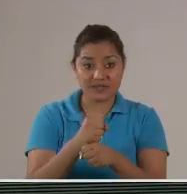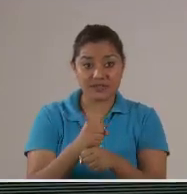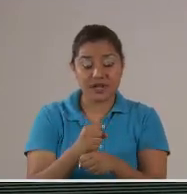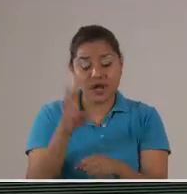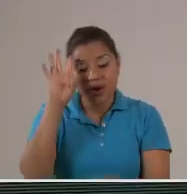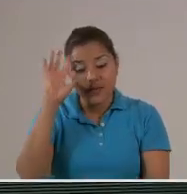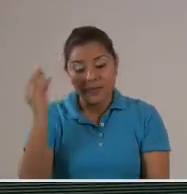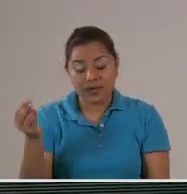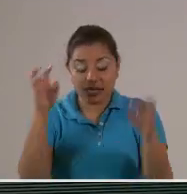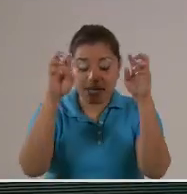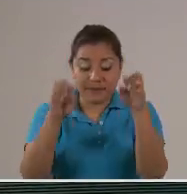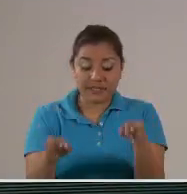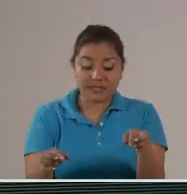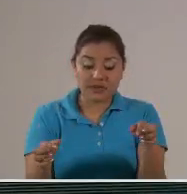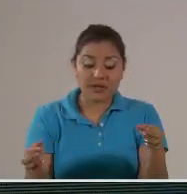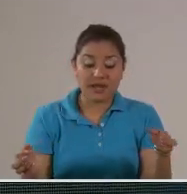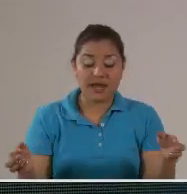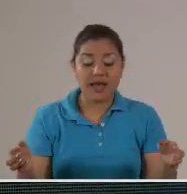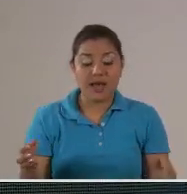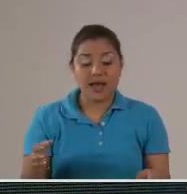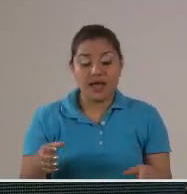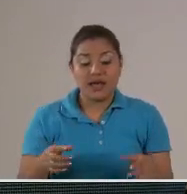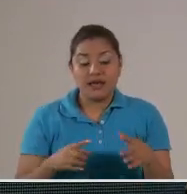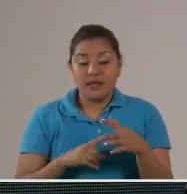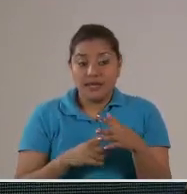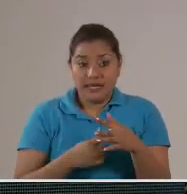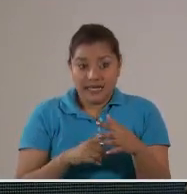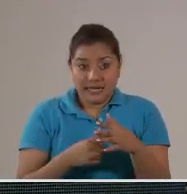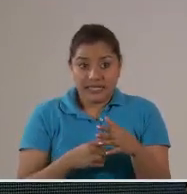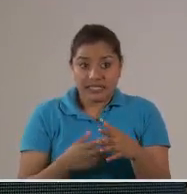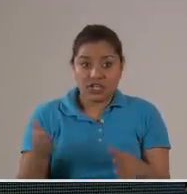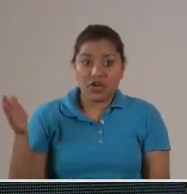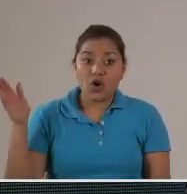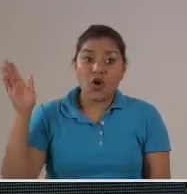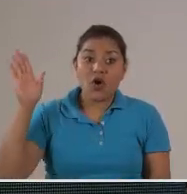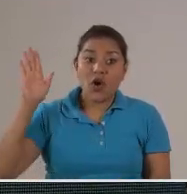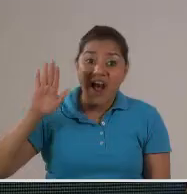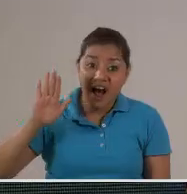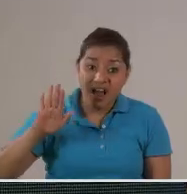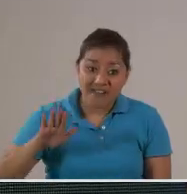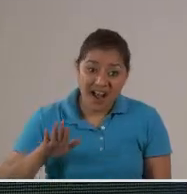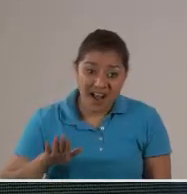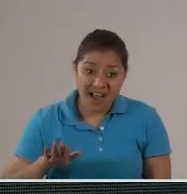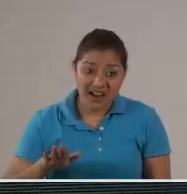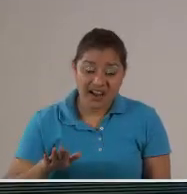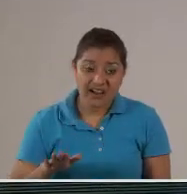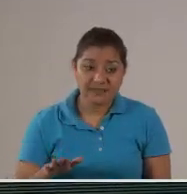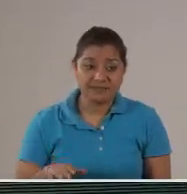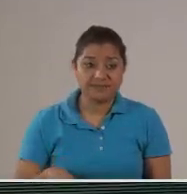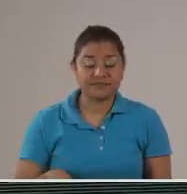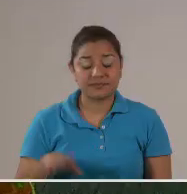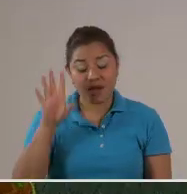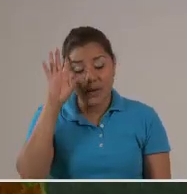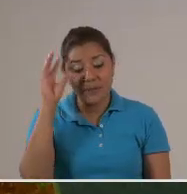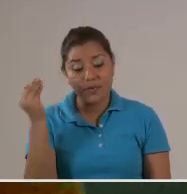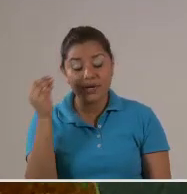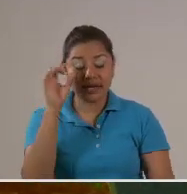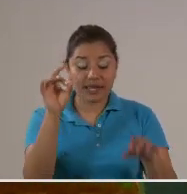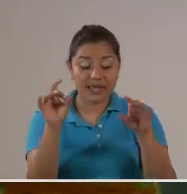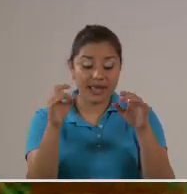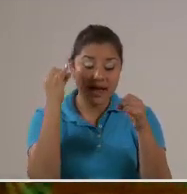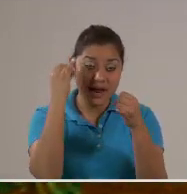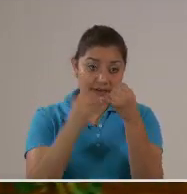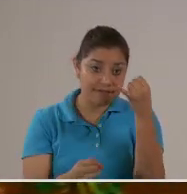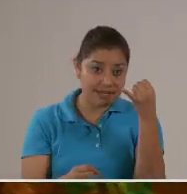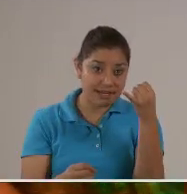persona y entonces dice que el pecado una vez que ha sido concebido al final de cuentas